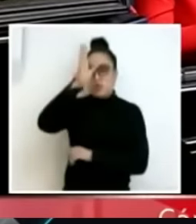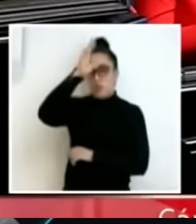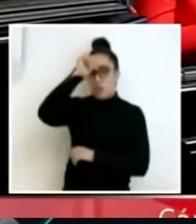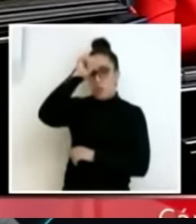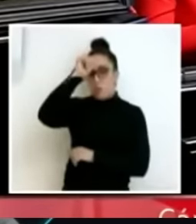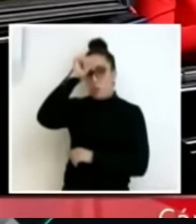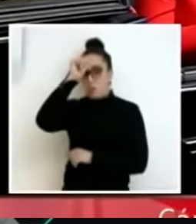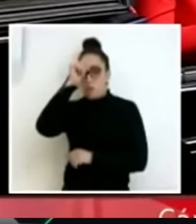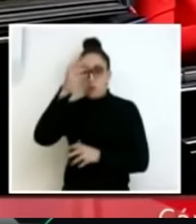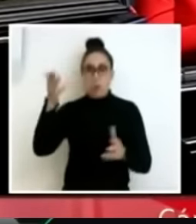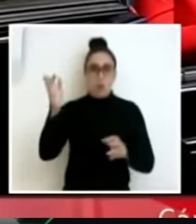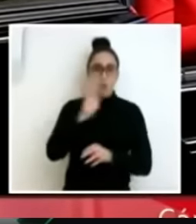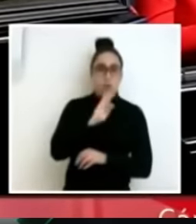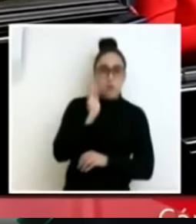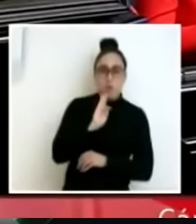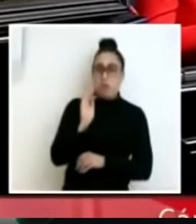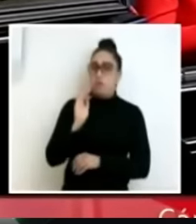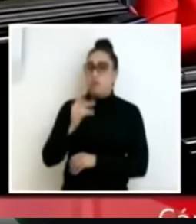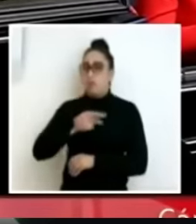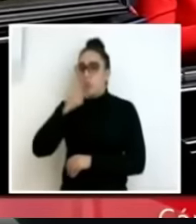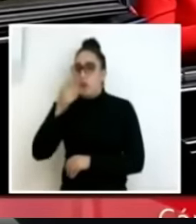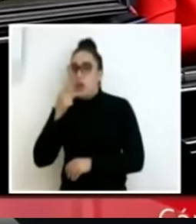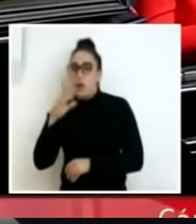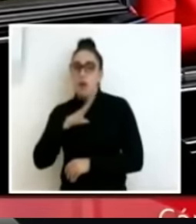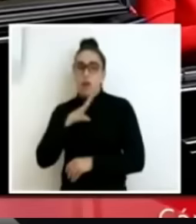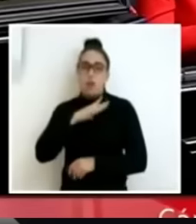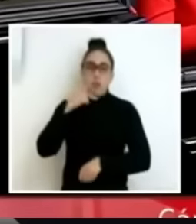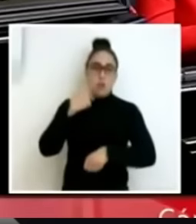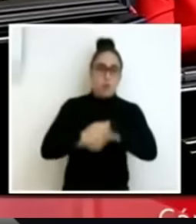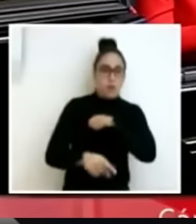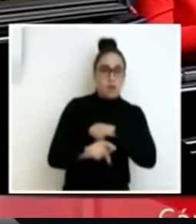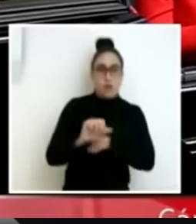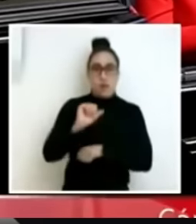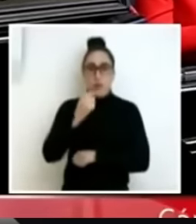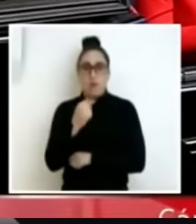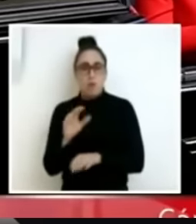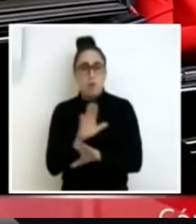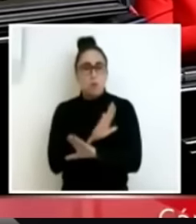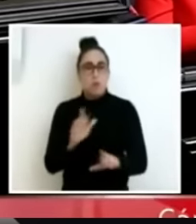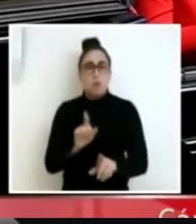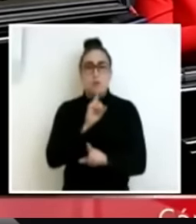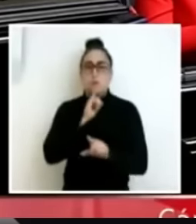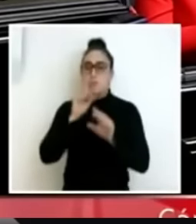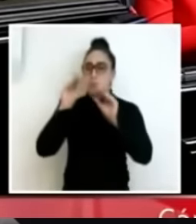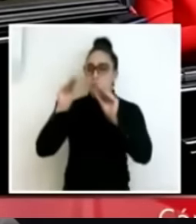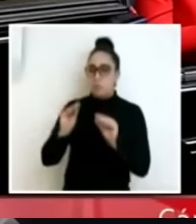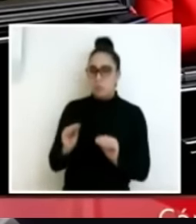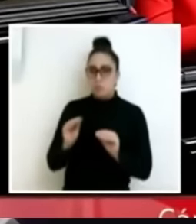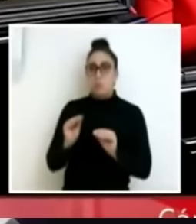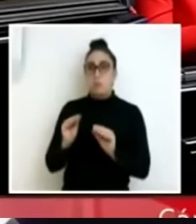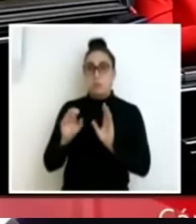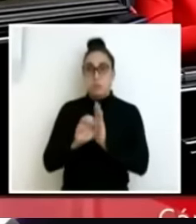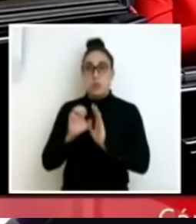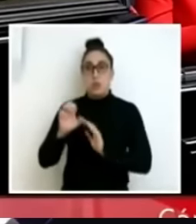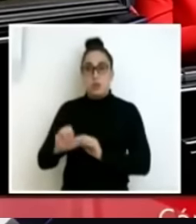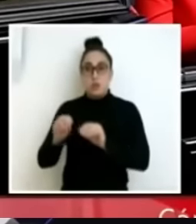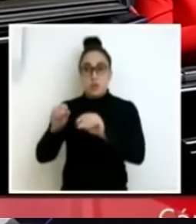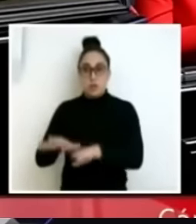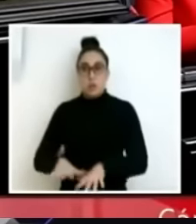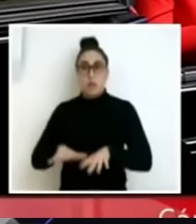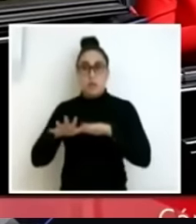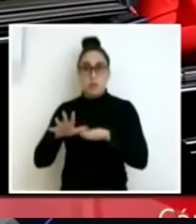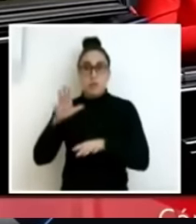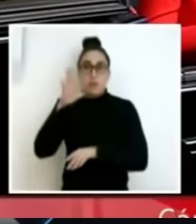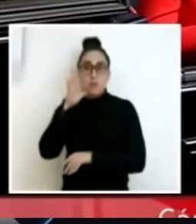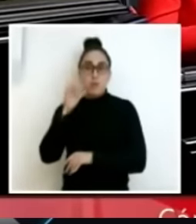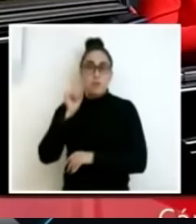catástrofe o sobre algún peligro que se hubiese aproximado. Y de hecho en el Senado de la República votaron